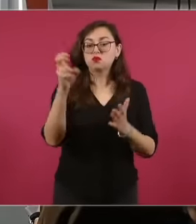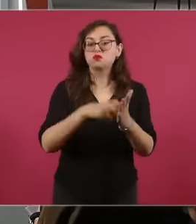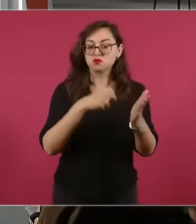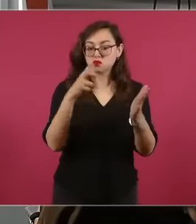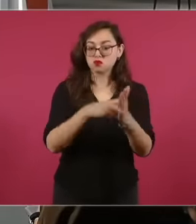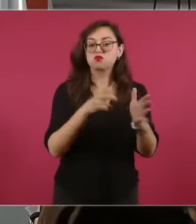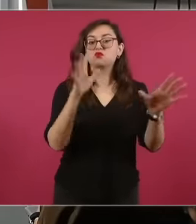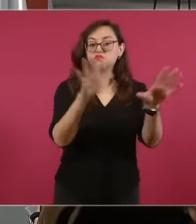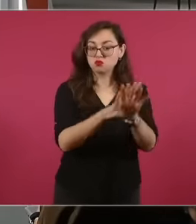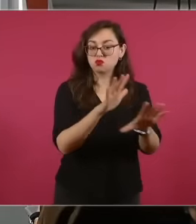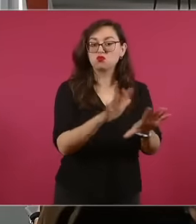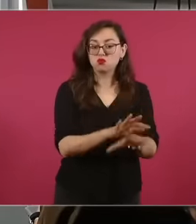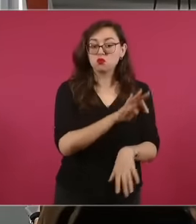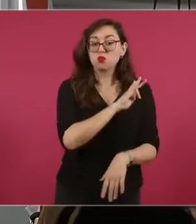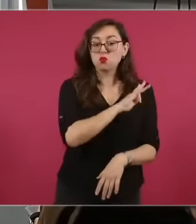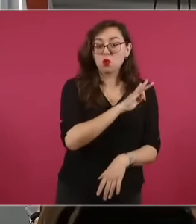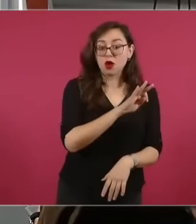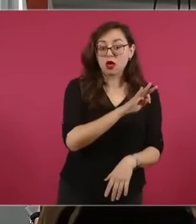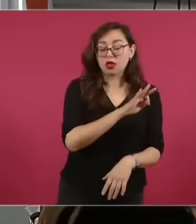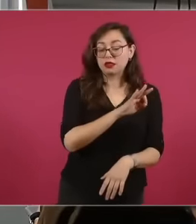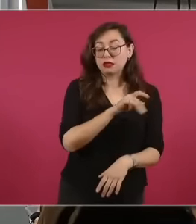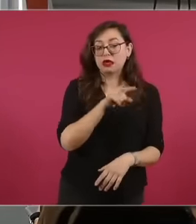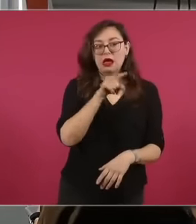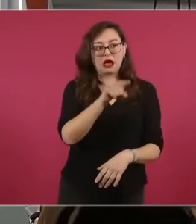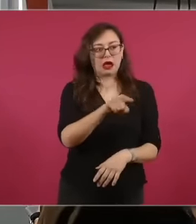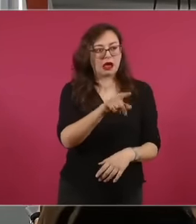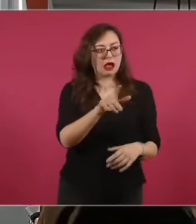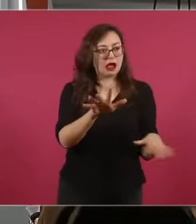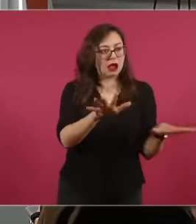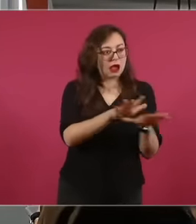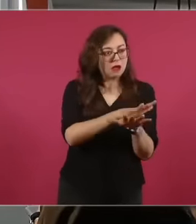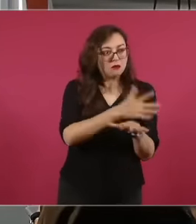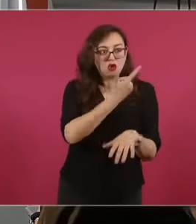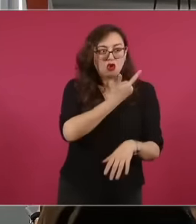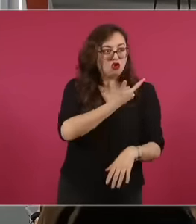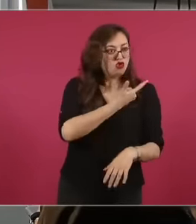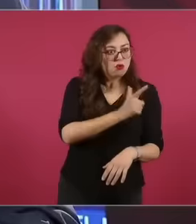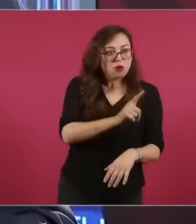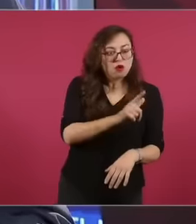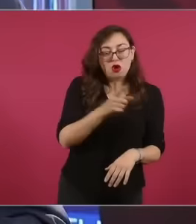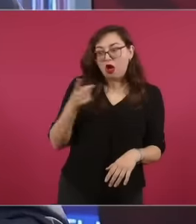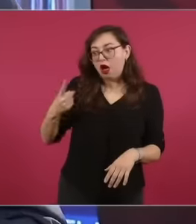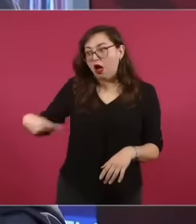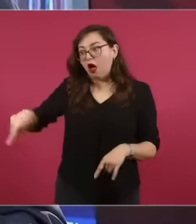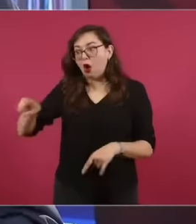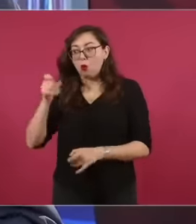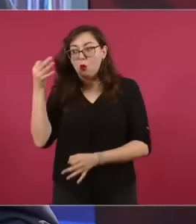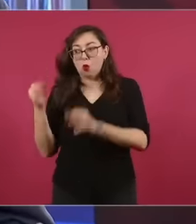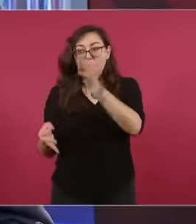y que la Ley de Amparo no puede